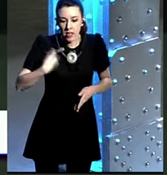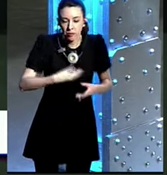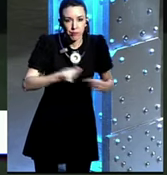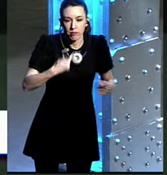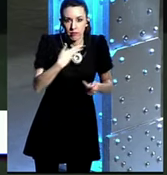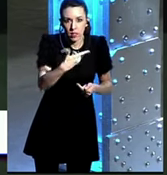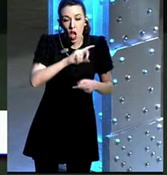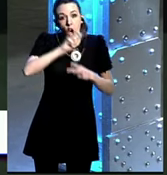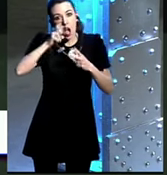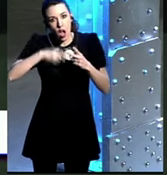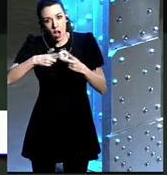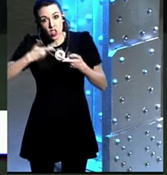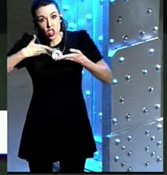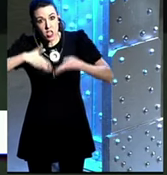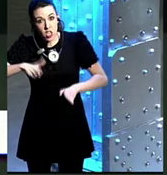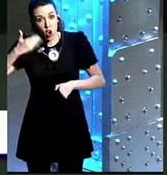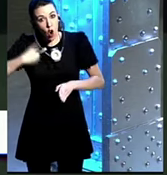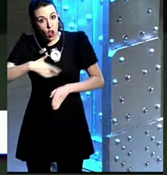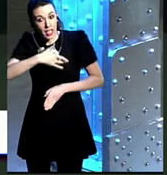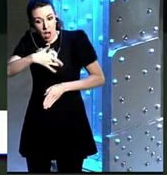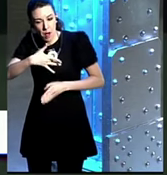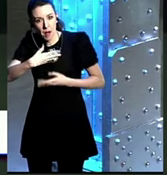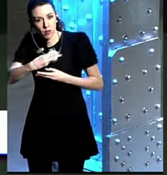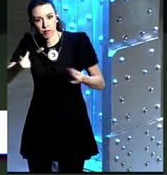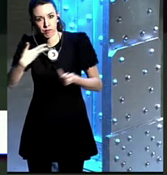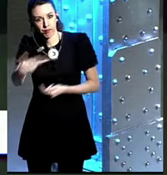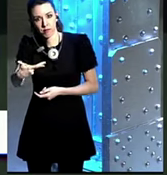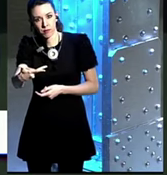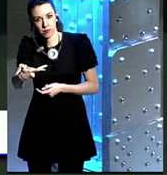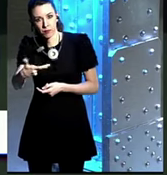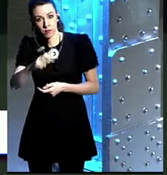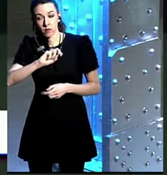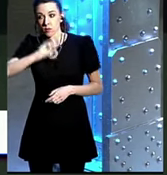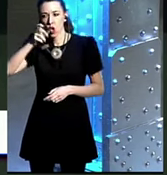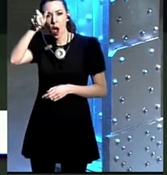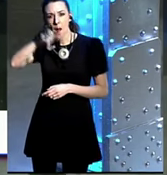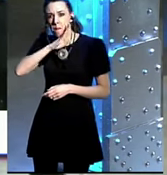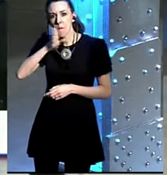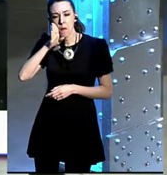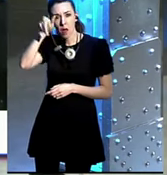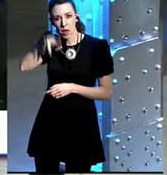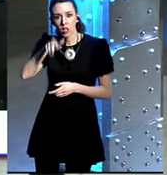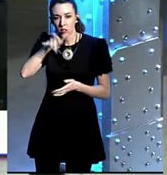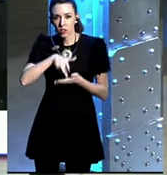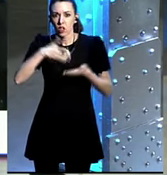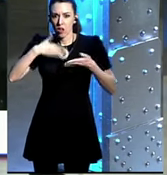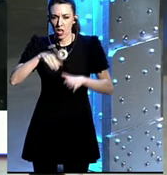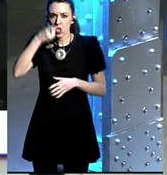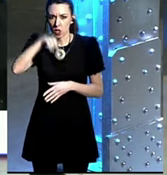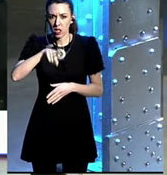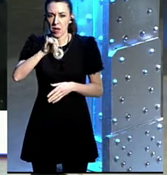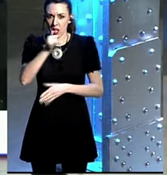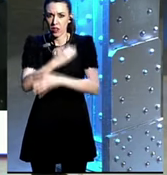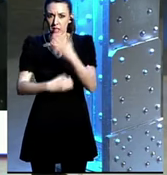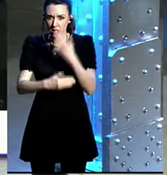se me ha robado una vez el hijo que amaba. Otra madre que también había tenido hijos